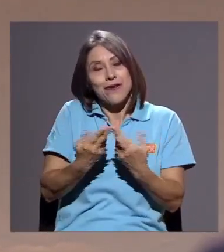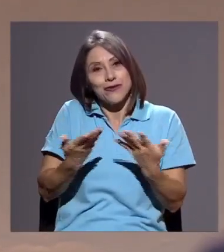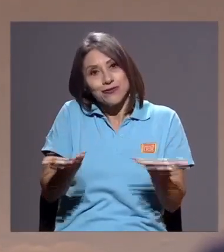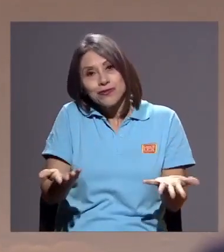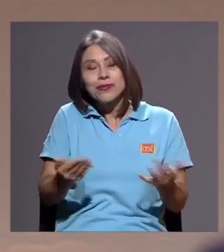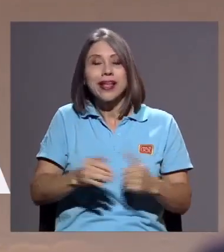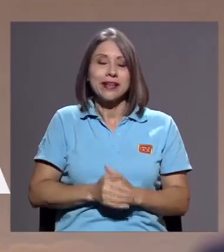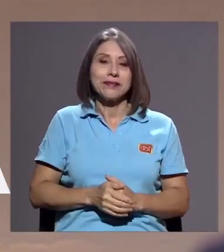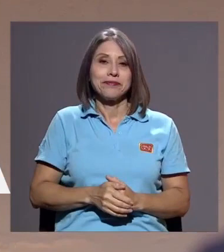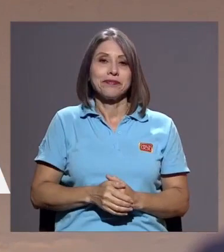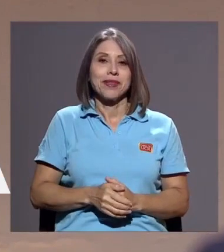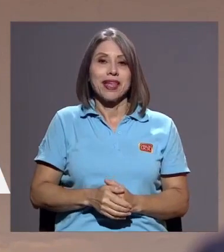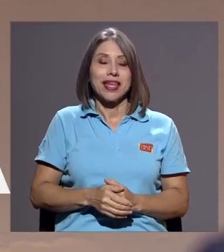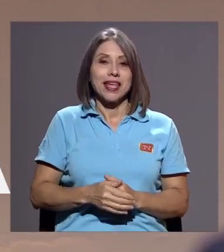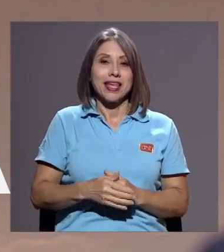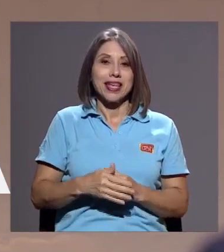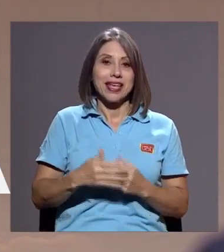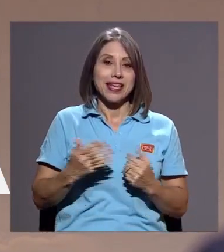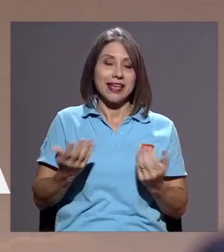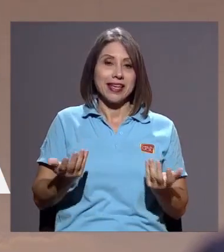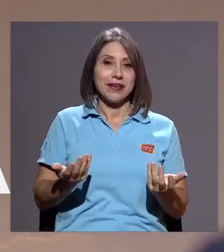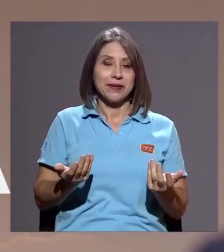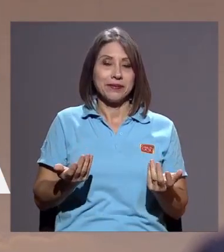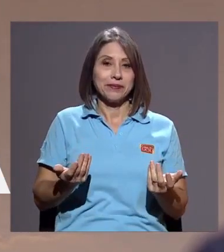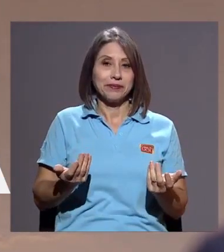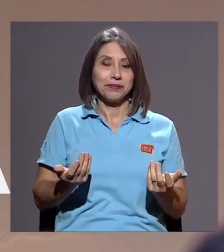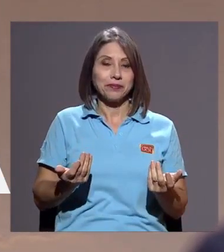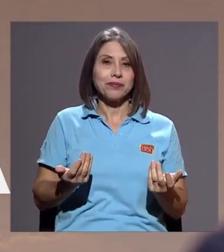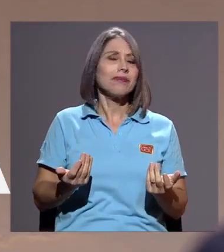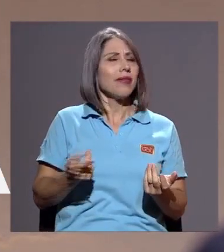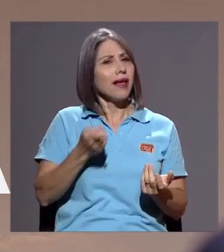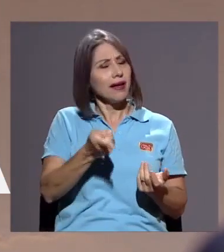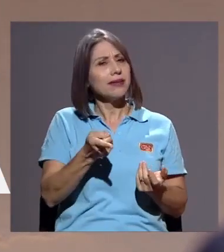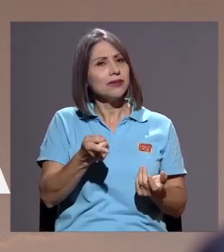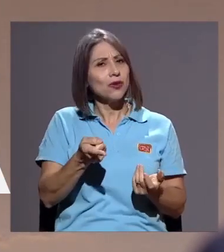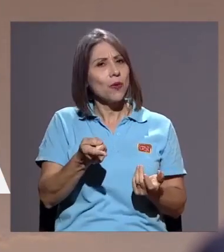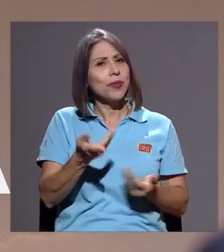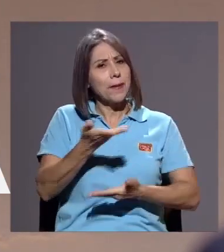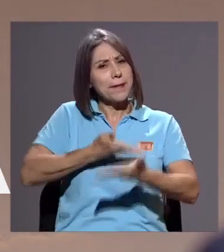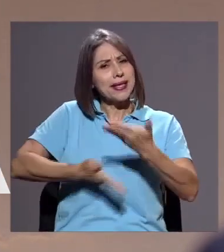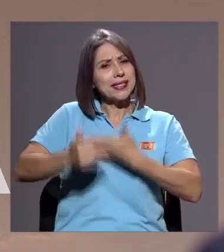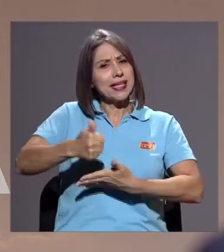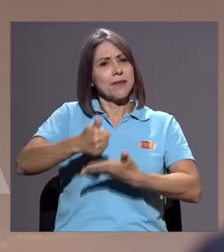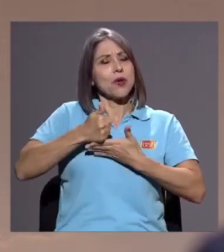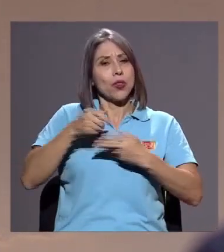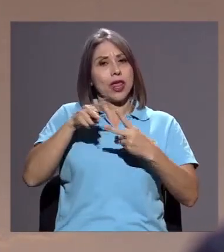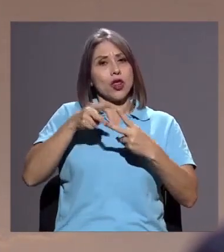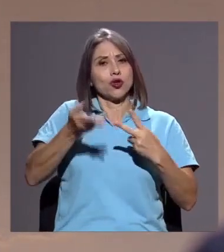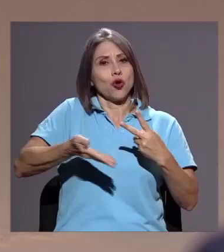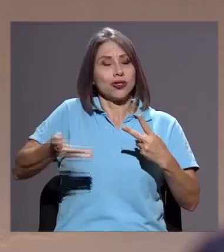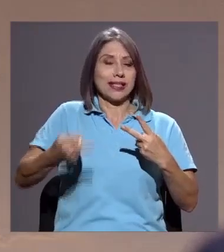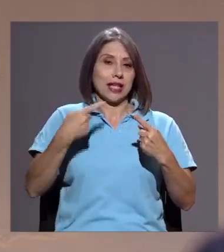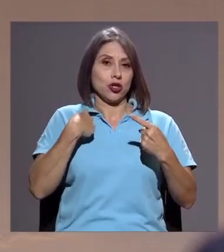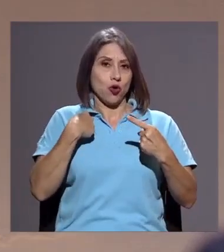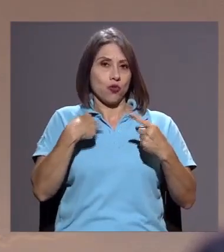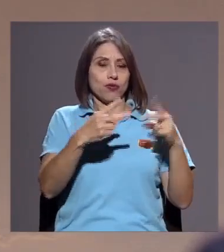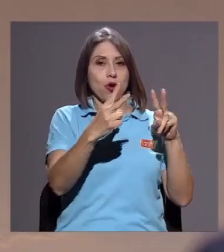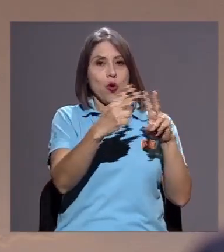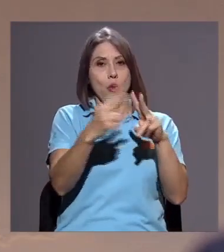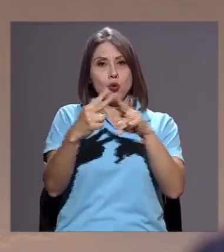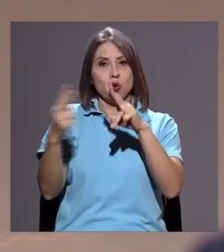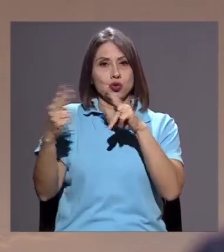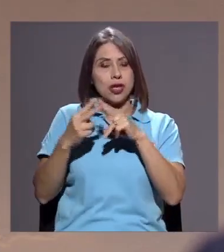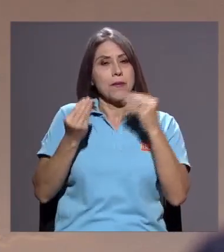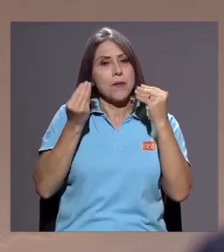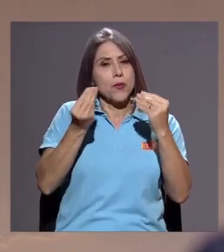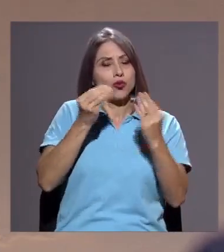de portero. Y me sirvió de 2 cosas. Conocí un montón de investigadores a los que yo